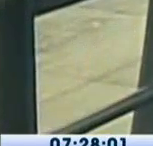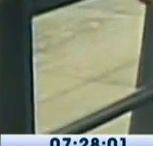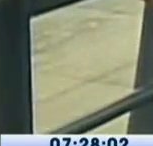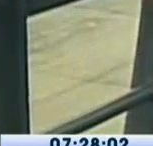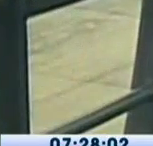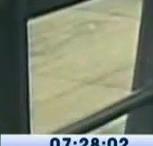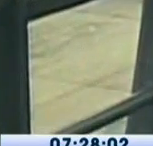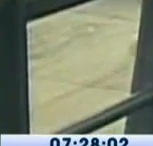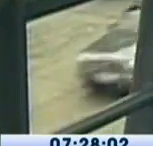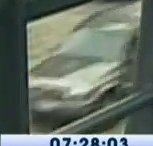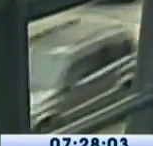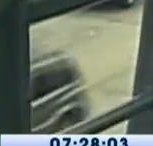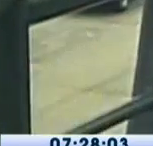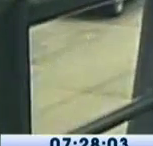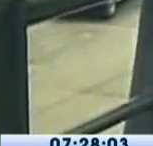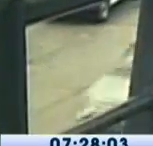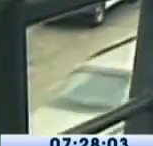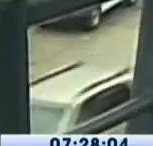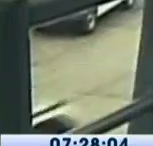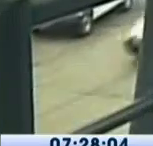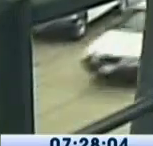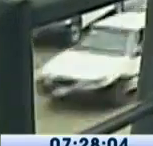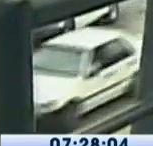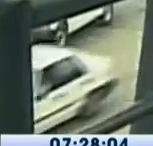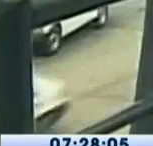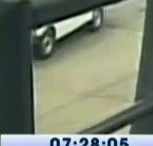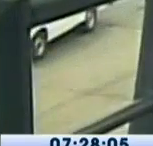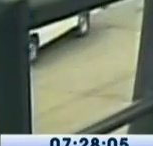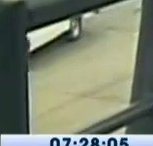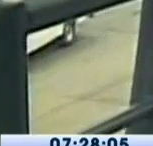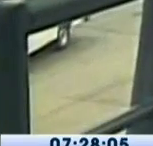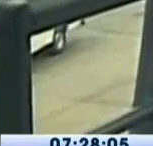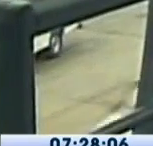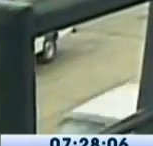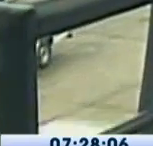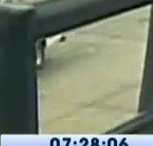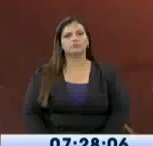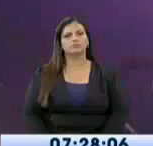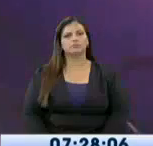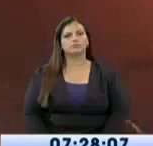se dio a la fuga a bordo de un taxi. Veamos la nota.